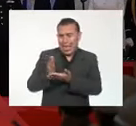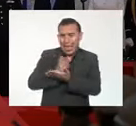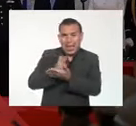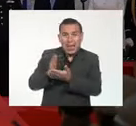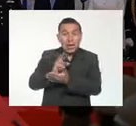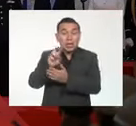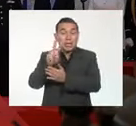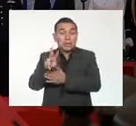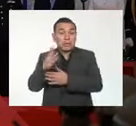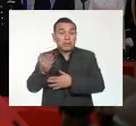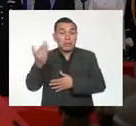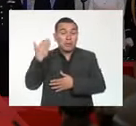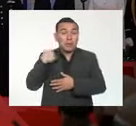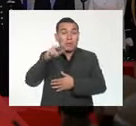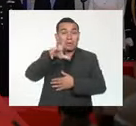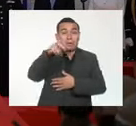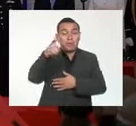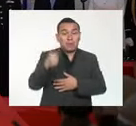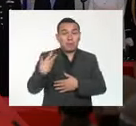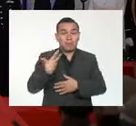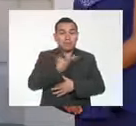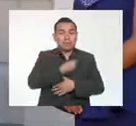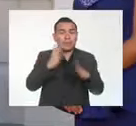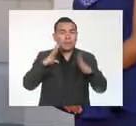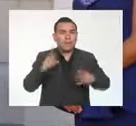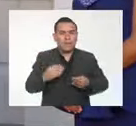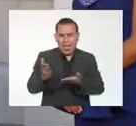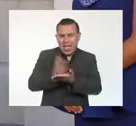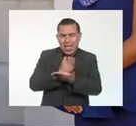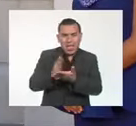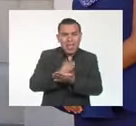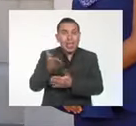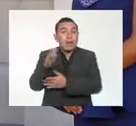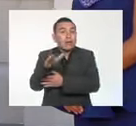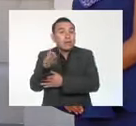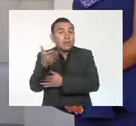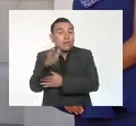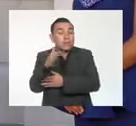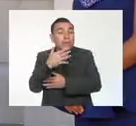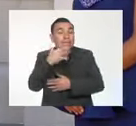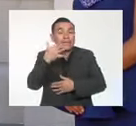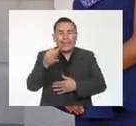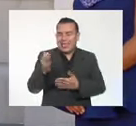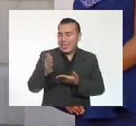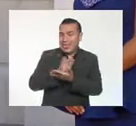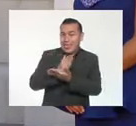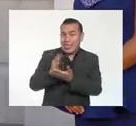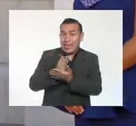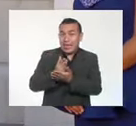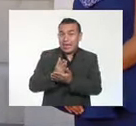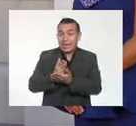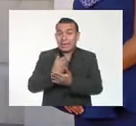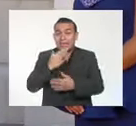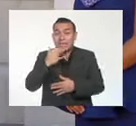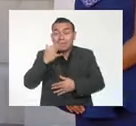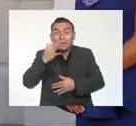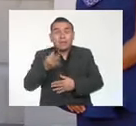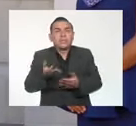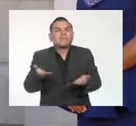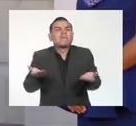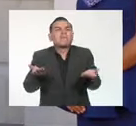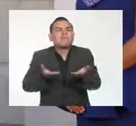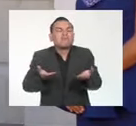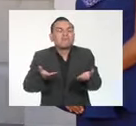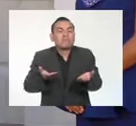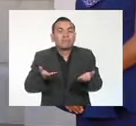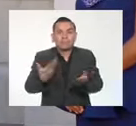en 2 años y 3 meses de gobierno, no hemos utilizado aún, porque no sé si algún día van a financiar tanto que vaya a llegar a ser necesario, espero